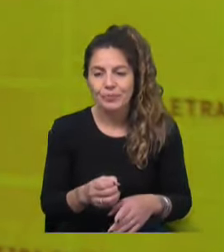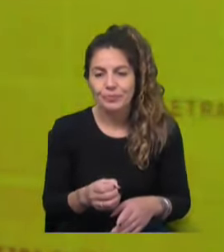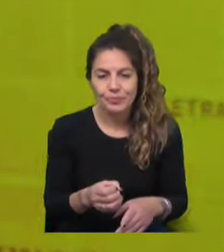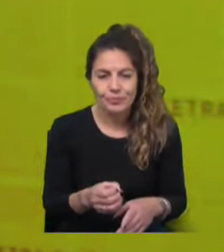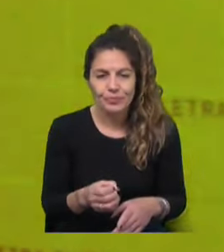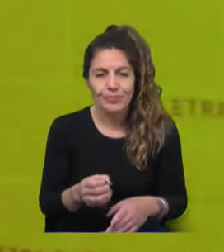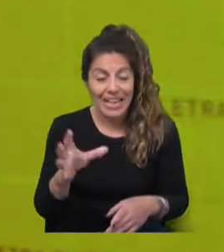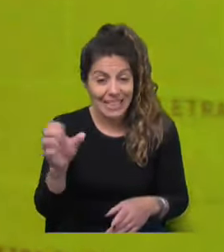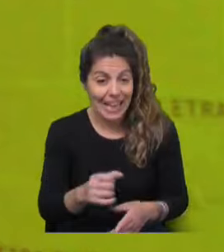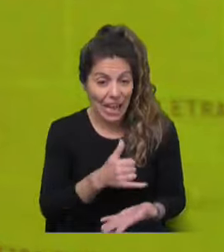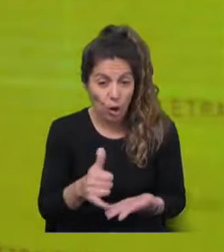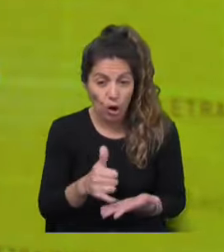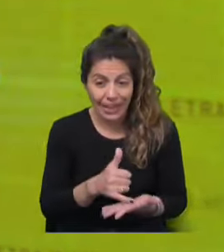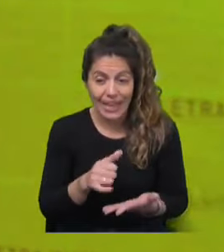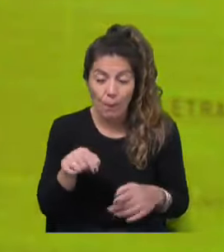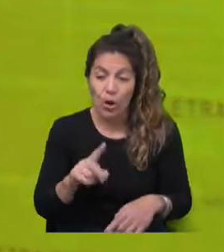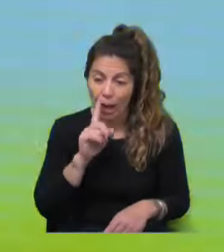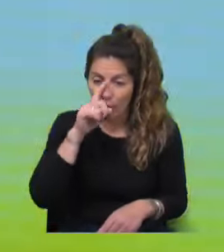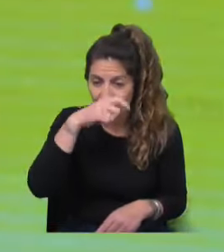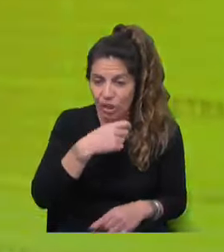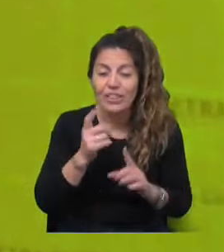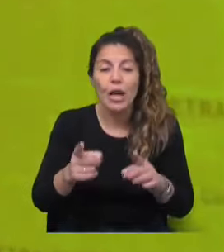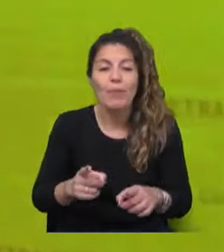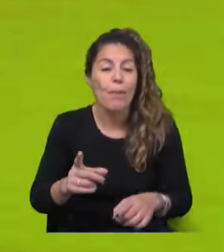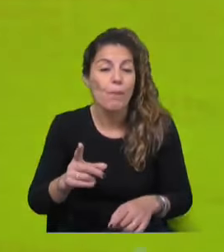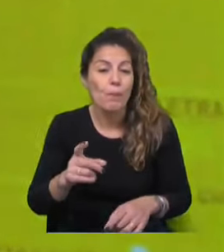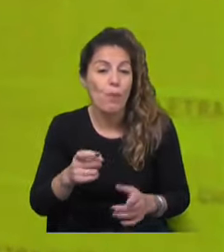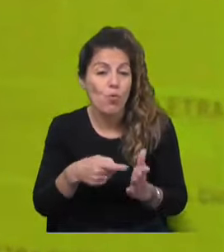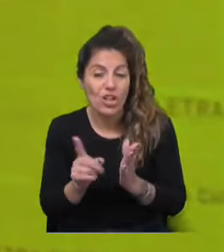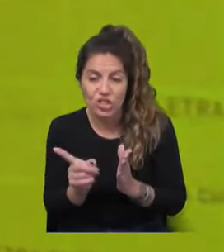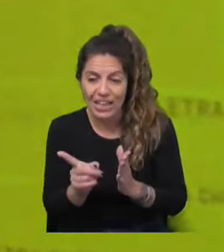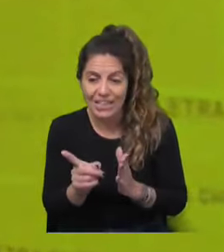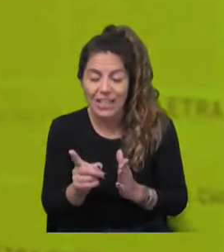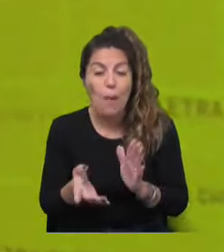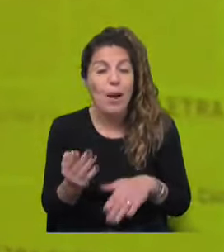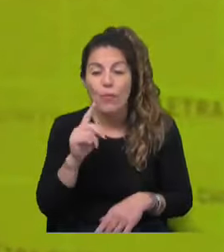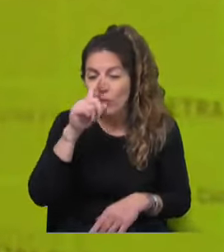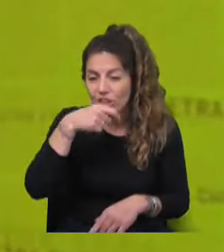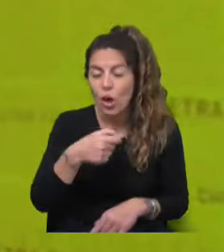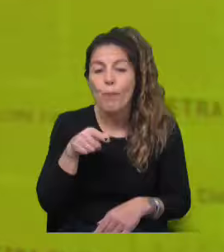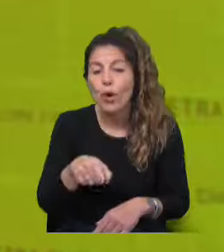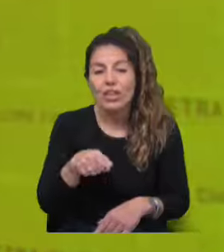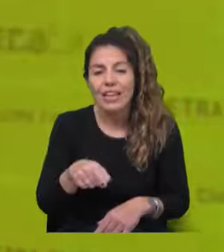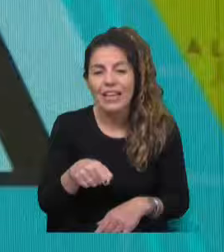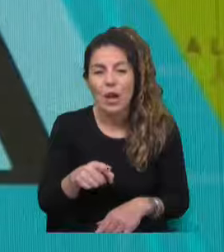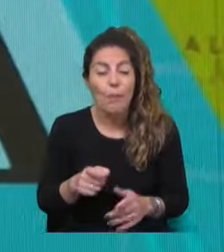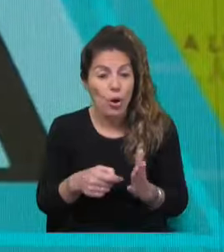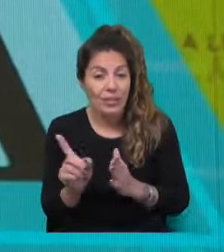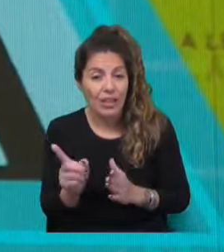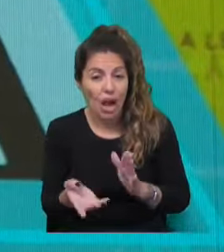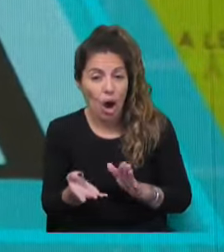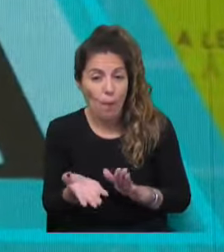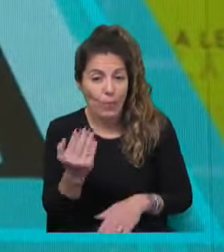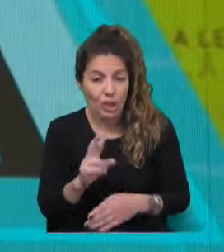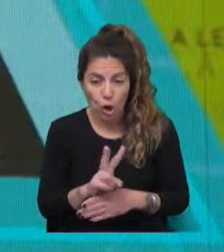la cocaína por Montevideo y también por Buenos Aires, sobre todo por Montevideo, porque era considerado. Pero en Buenos Aires aumentaron los controles, por